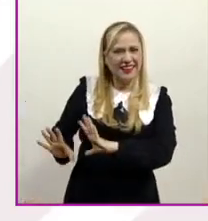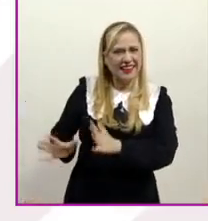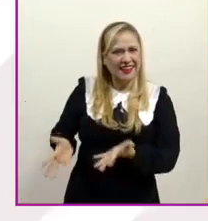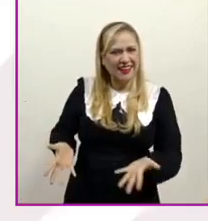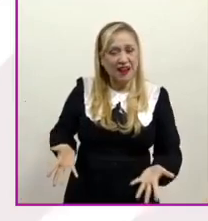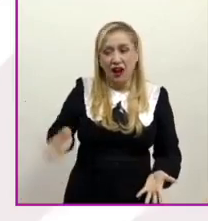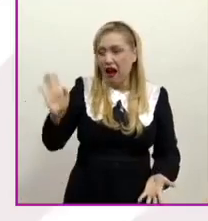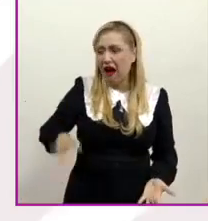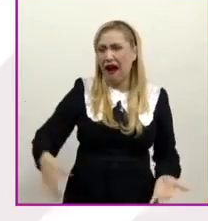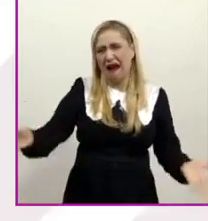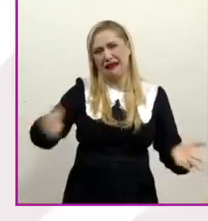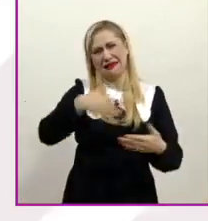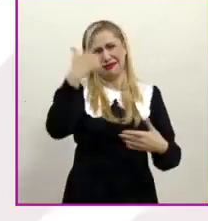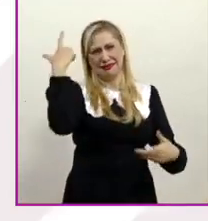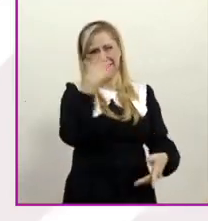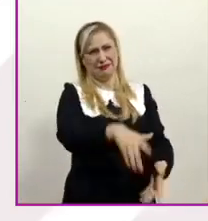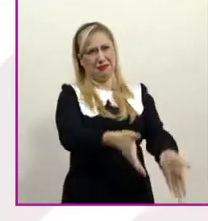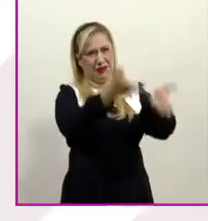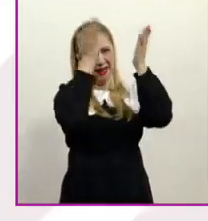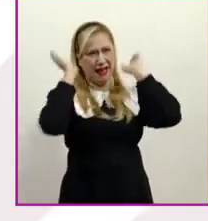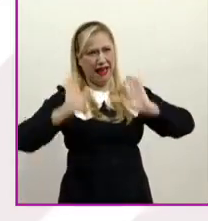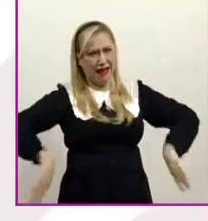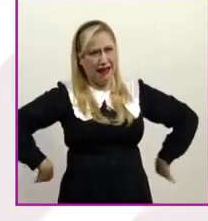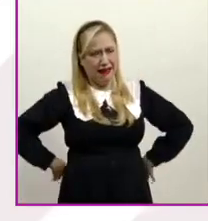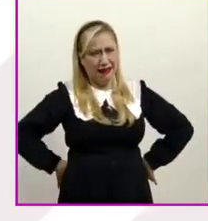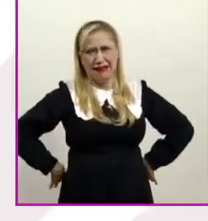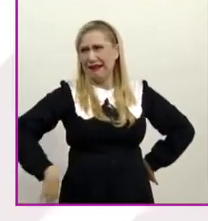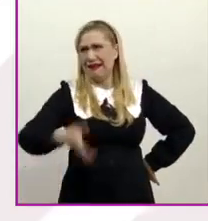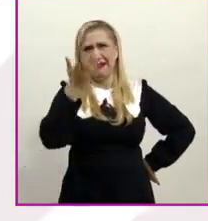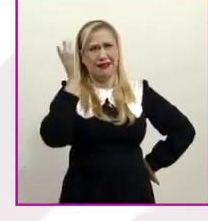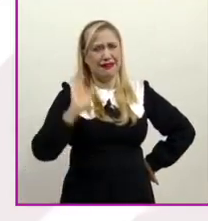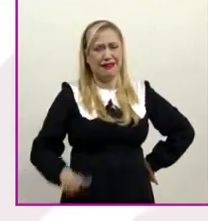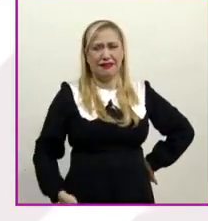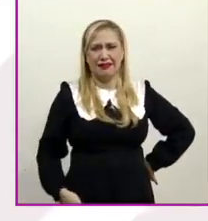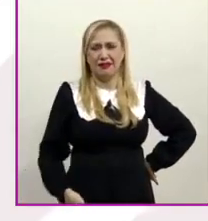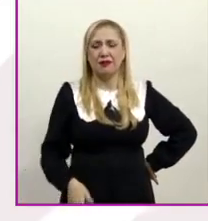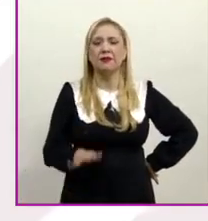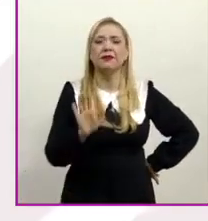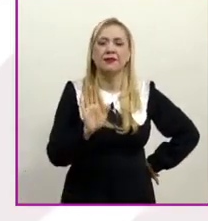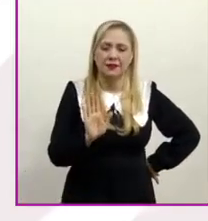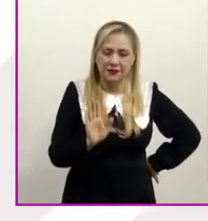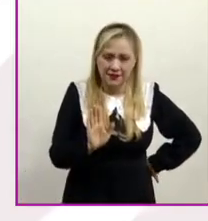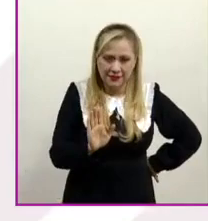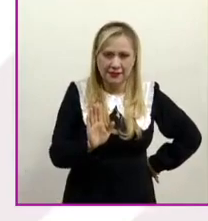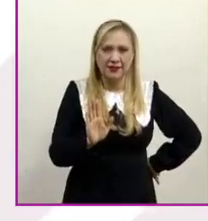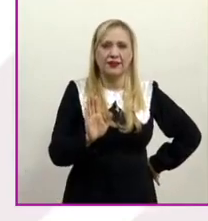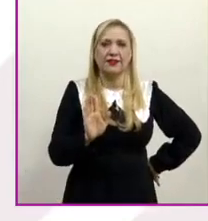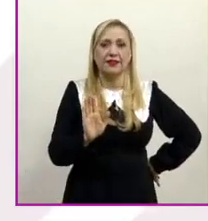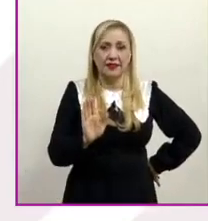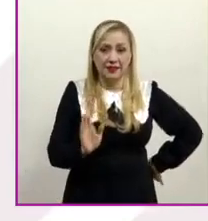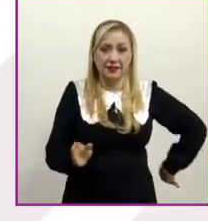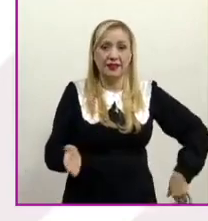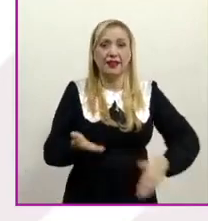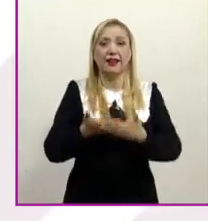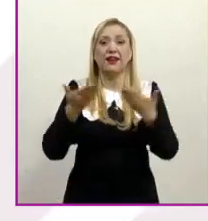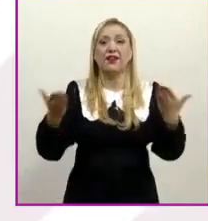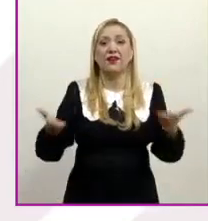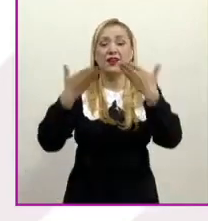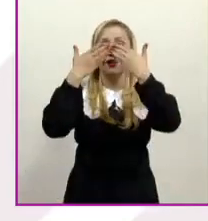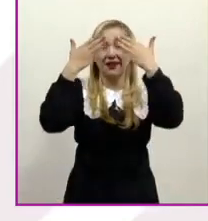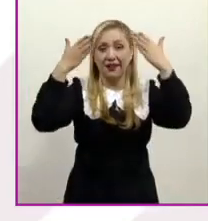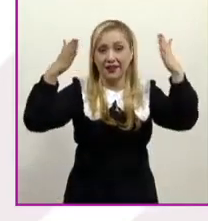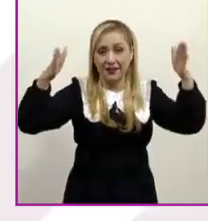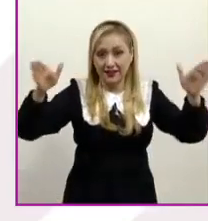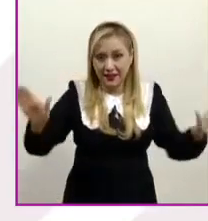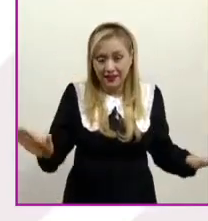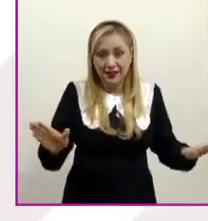de veras nos arruinaron, nos están arruinando la infancia cuando ya no somos infantes, porque nos están hoy poniendo